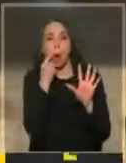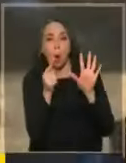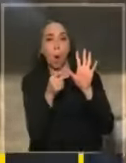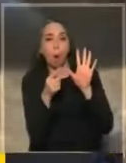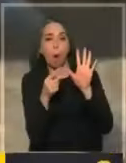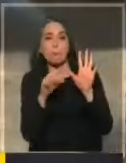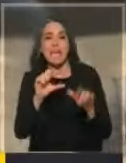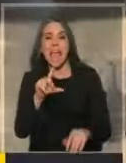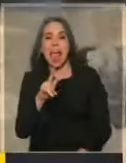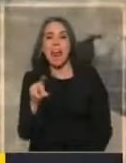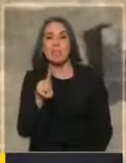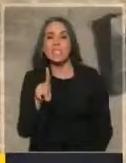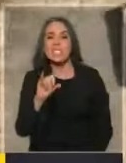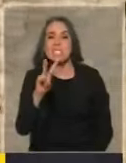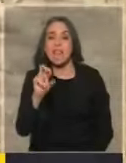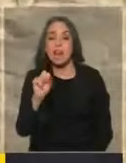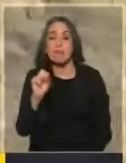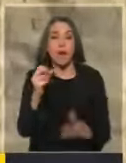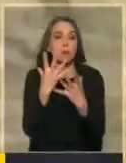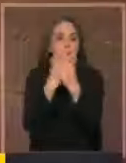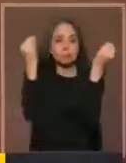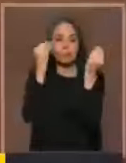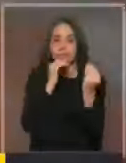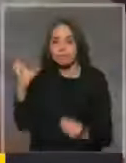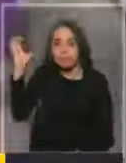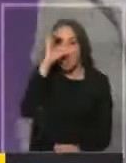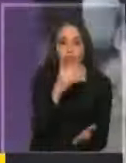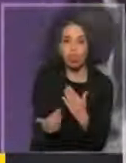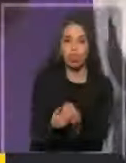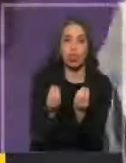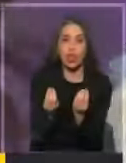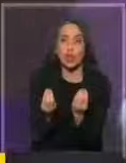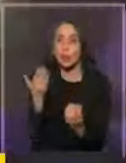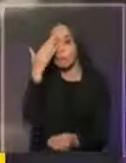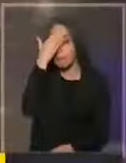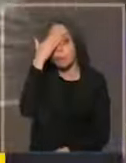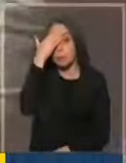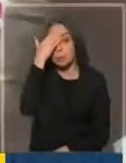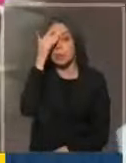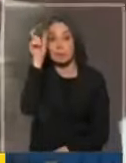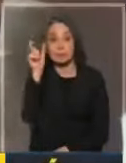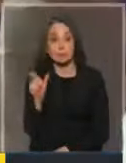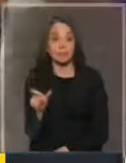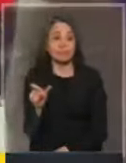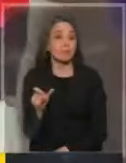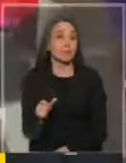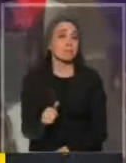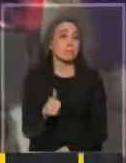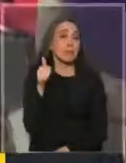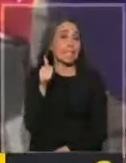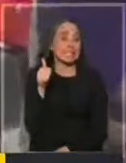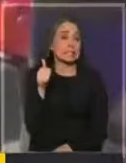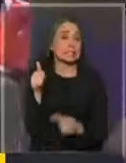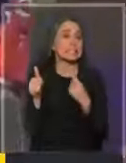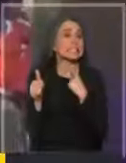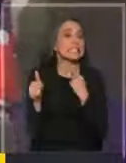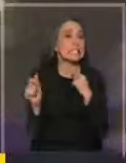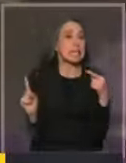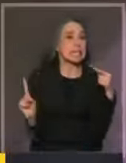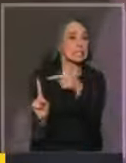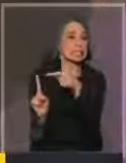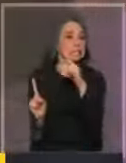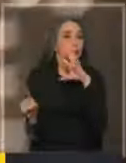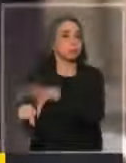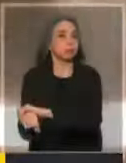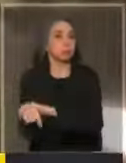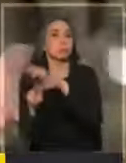momento todavía se encuentra inubicable y una situación es bastante preocupante, entendiendo que se trata de uno de los principales sujetos de interés de esta investigación a